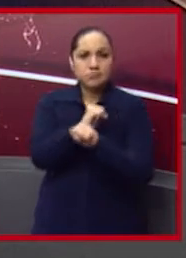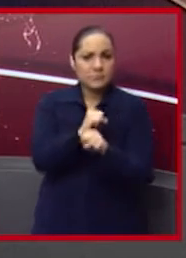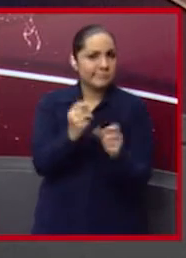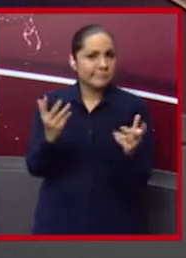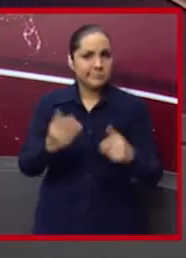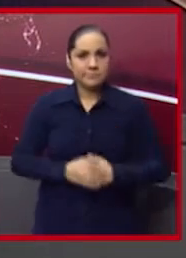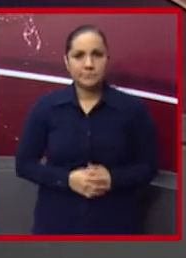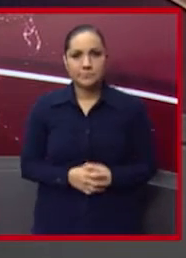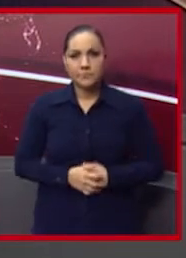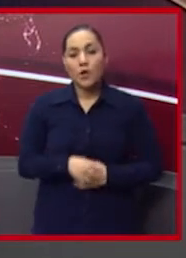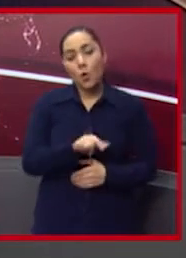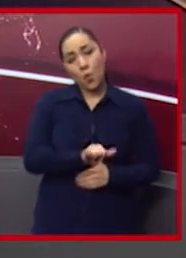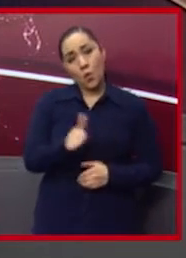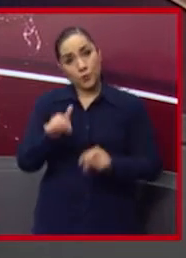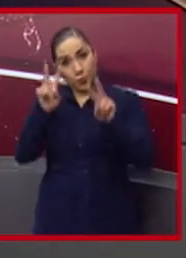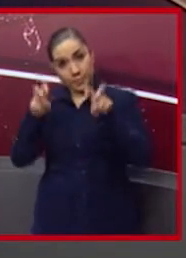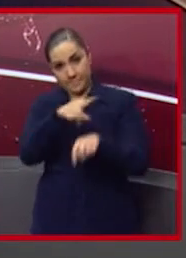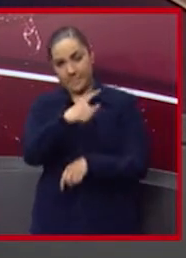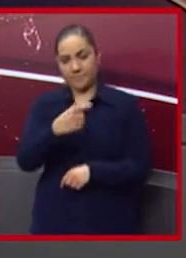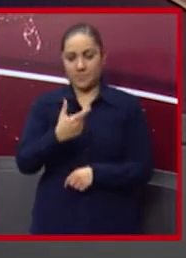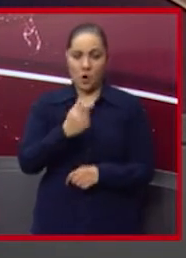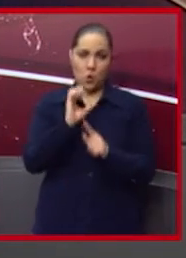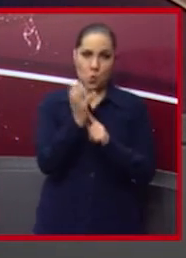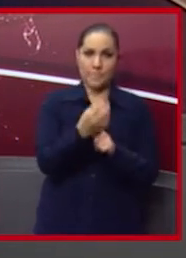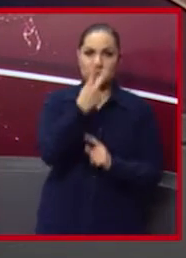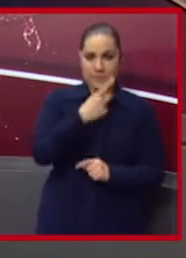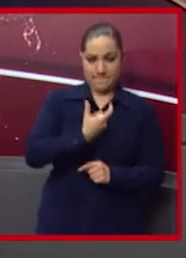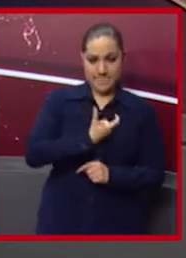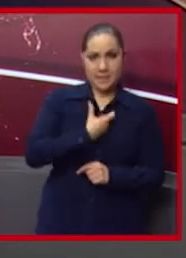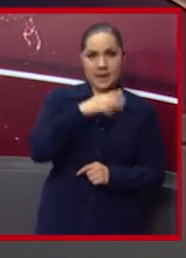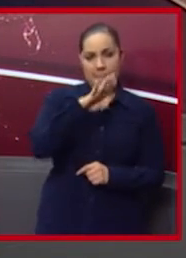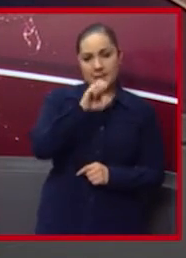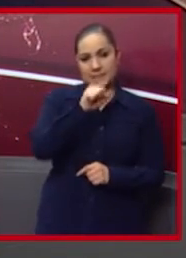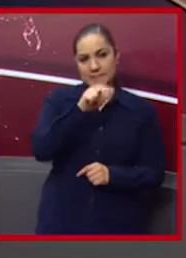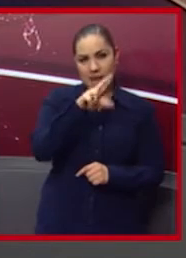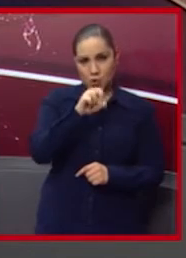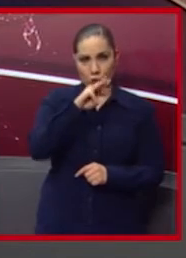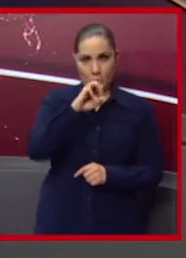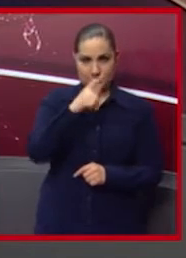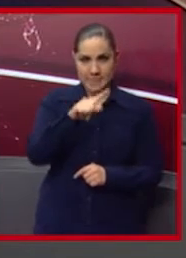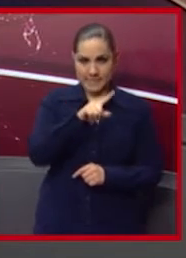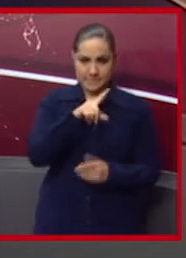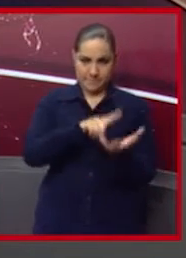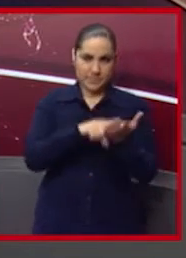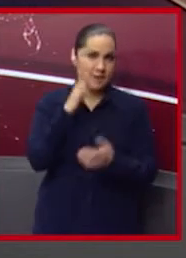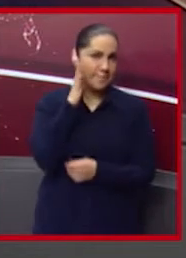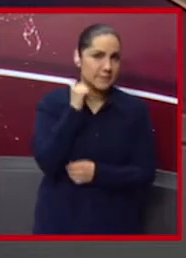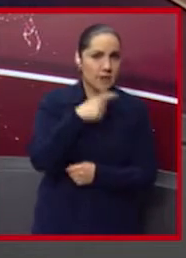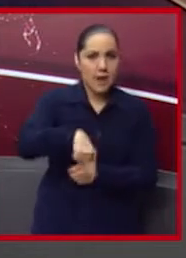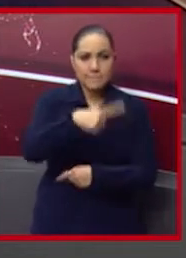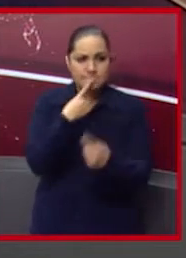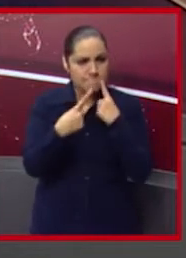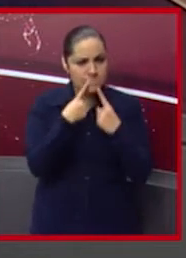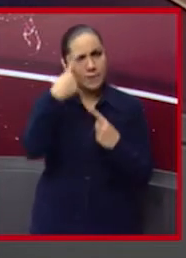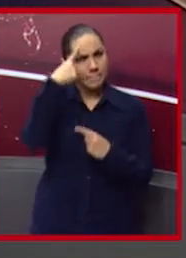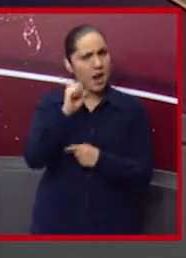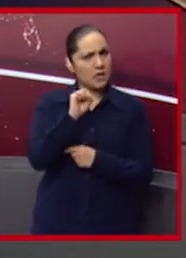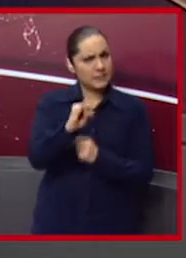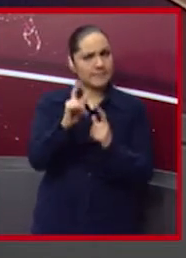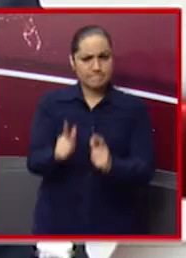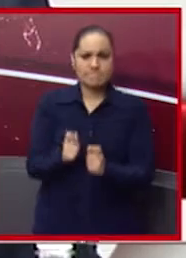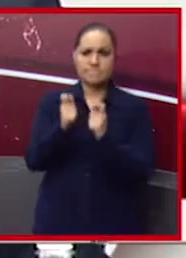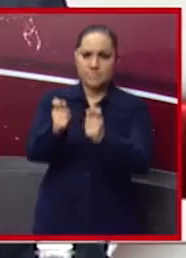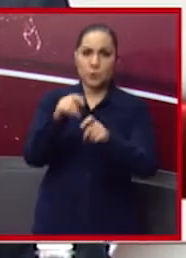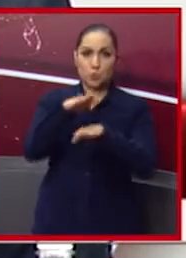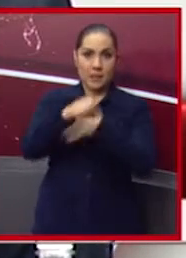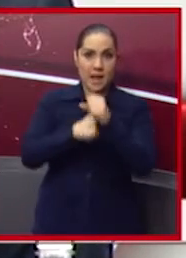bueno en otros asuntos la comisión de la medalla belisario domínguez del senado de la república aprobó conceder la medalla de honor belisario domínguez correspondiente